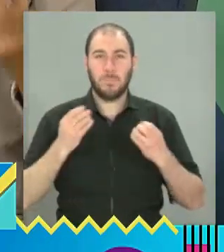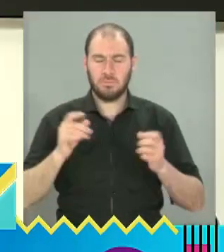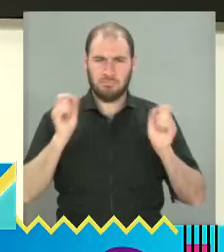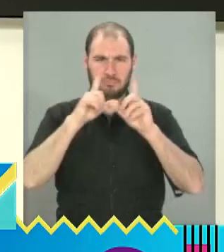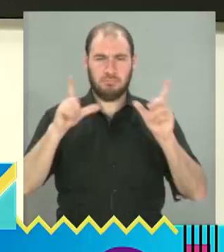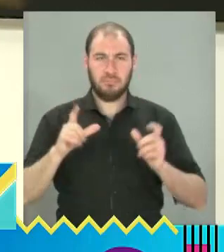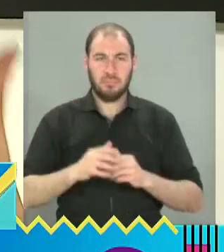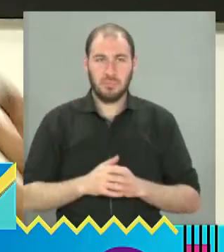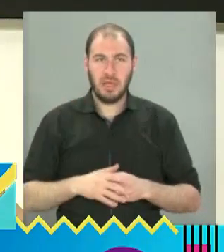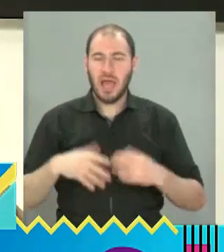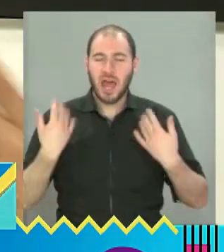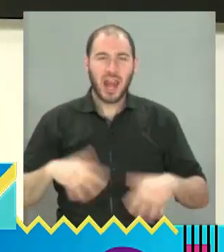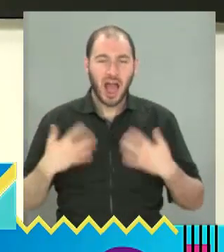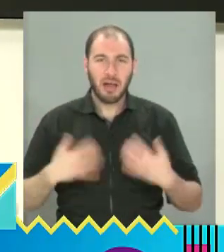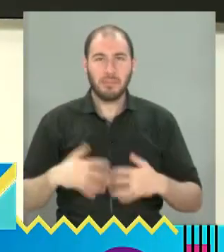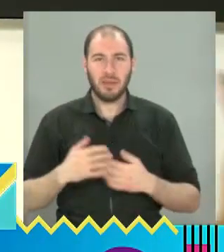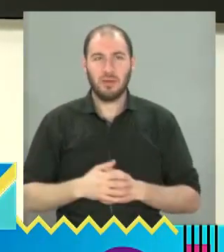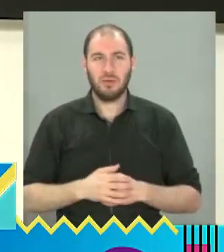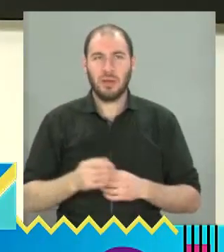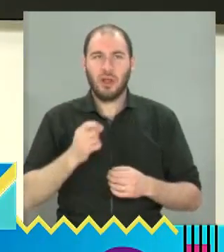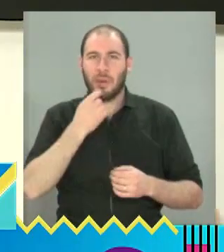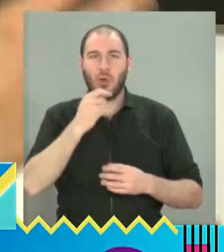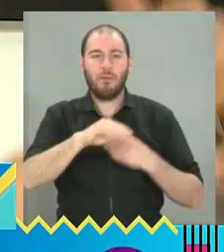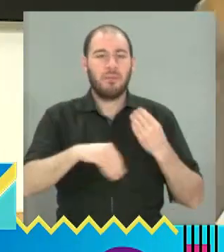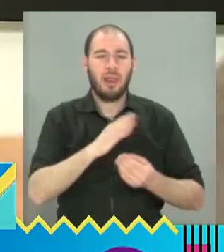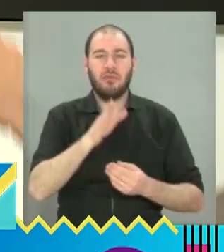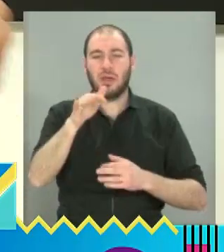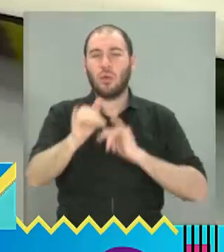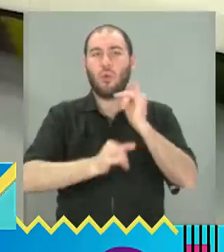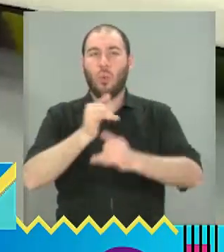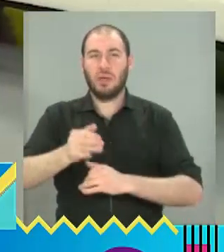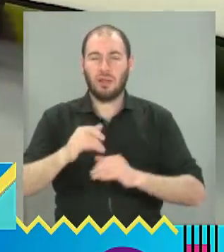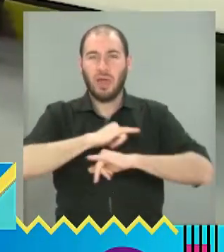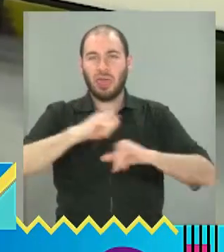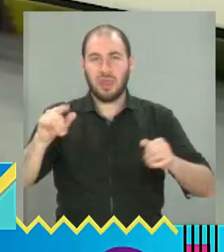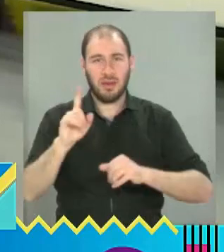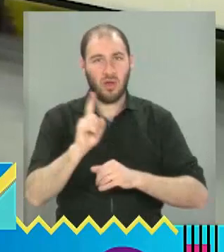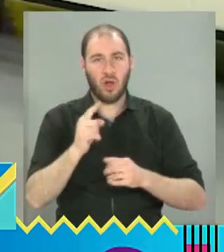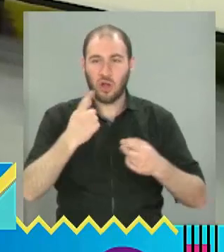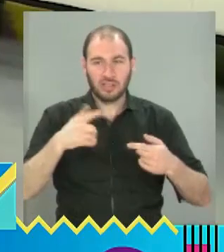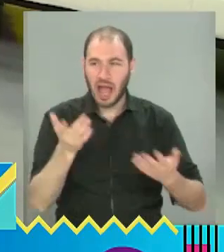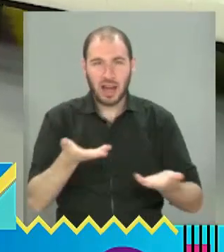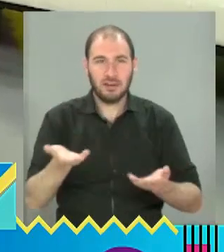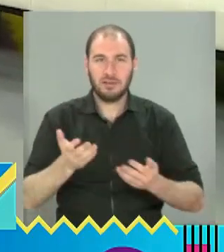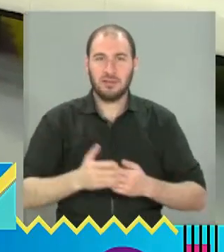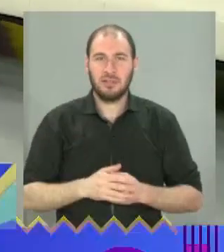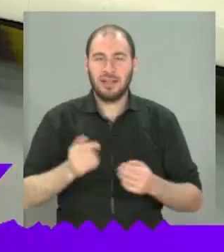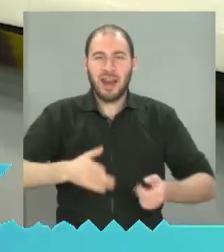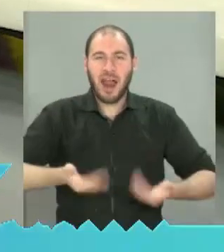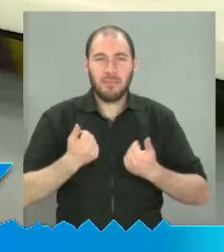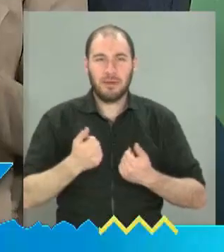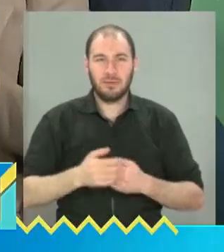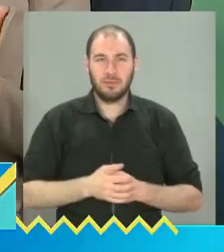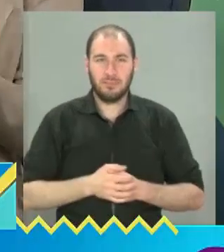mucho la atención, la celeridad y la rapidez, porque no es que se enteran porque la familia va, cuenta y lo dice. Hay algo, digamos, que hace que inmediatamente